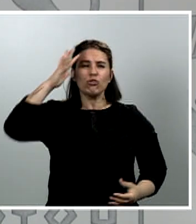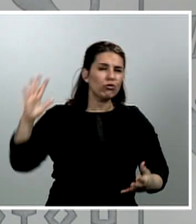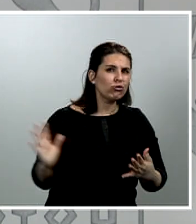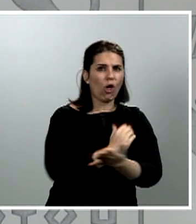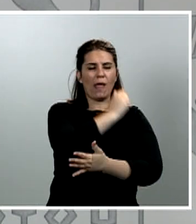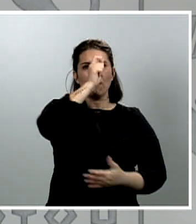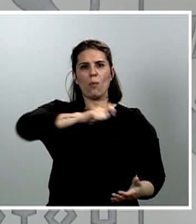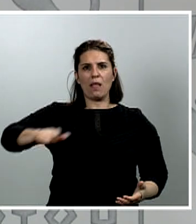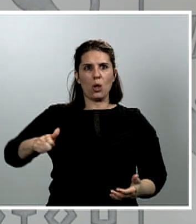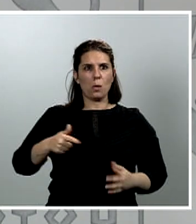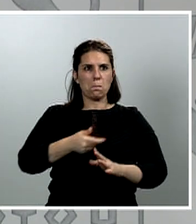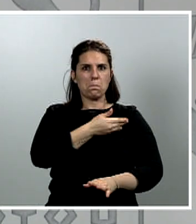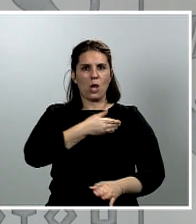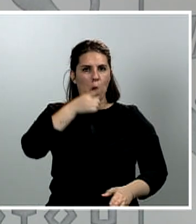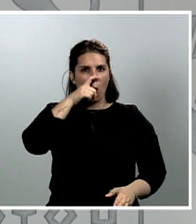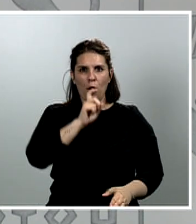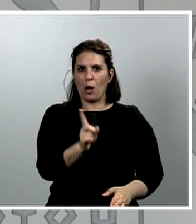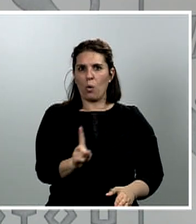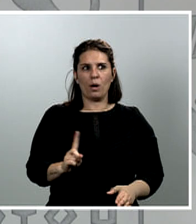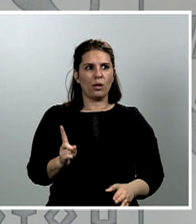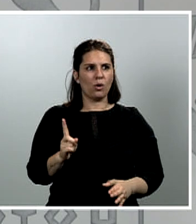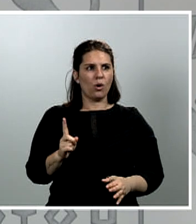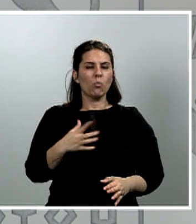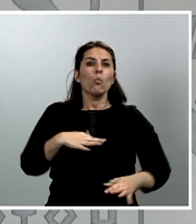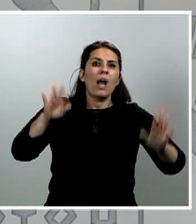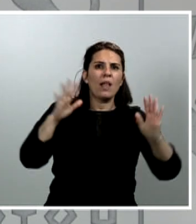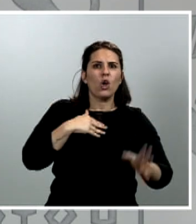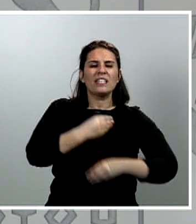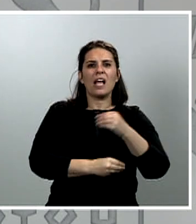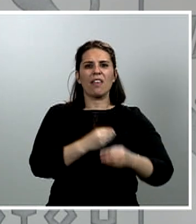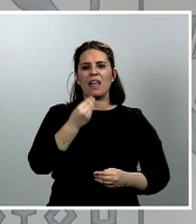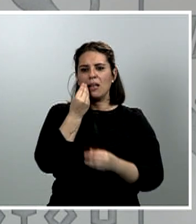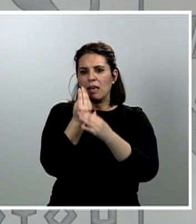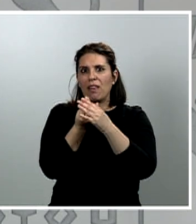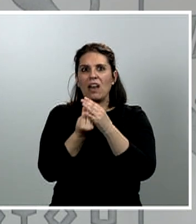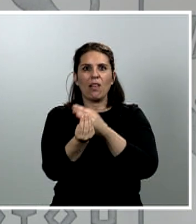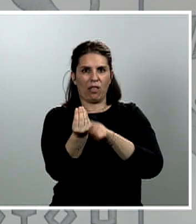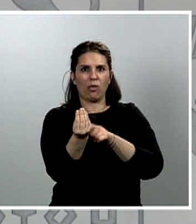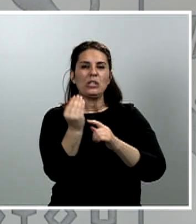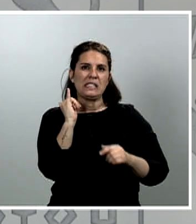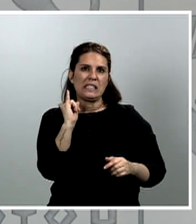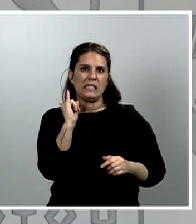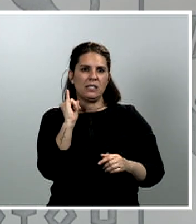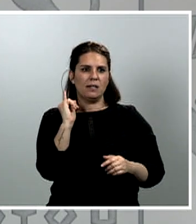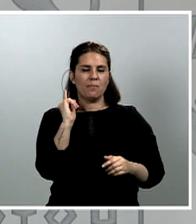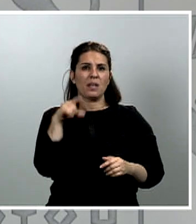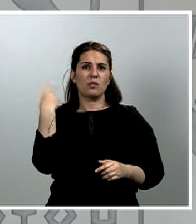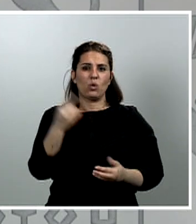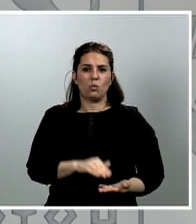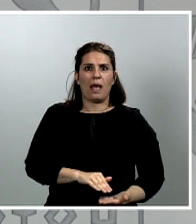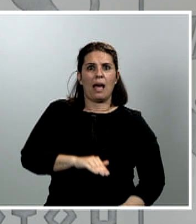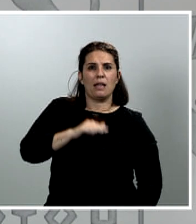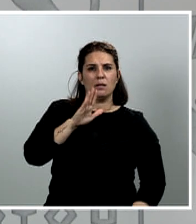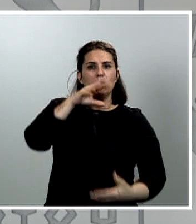no recuerdo ahora mismo, salvo las que se hacen en recién nacidos y que obviamente a medida que van creciendo van formando parte del total de la